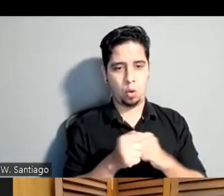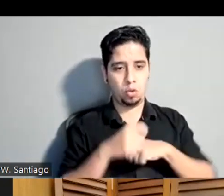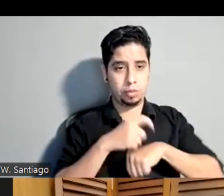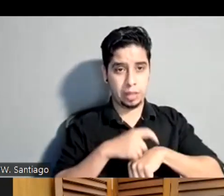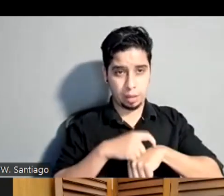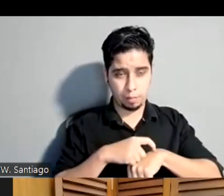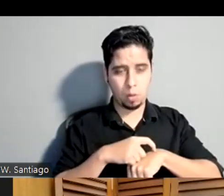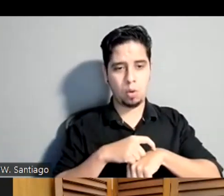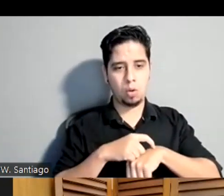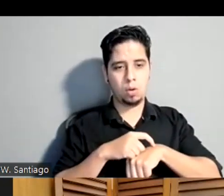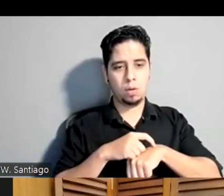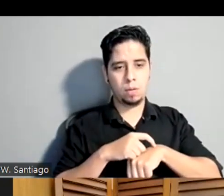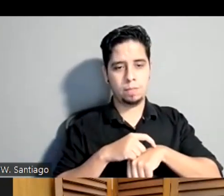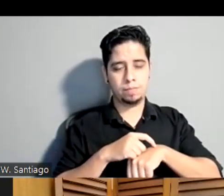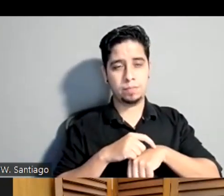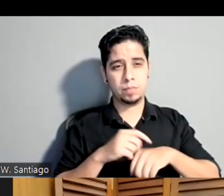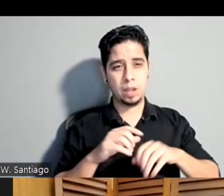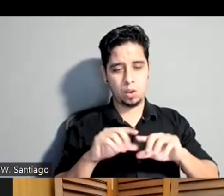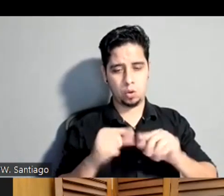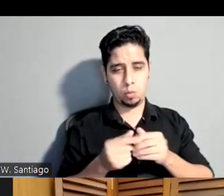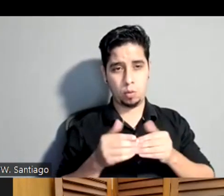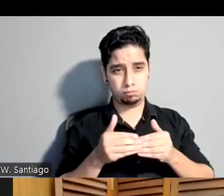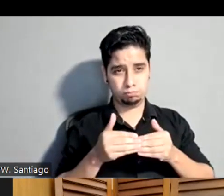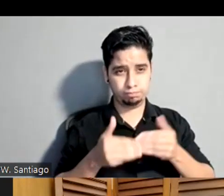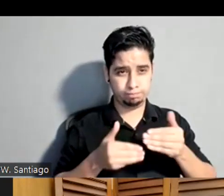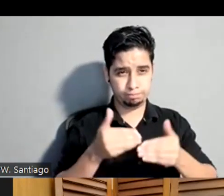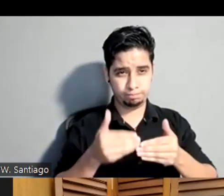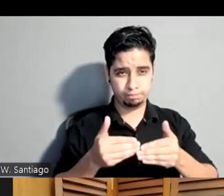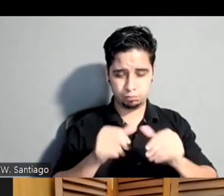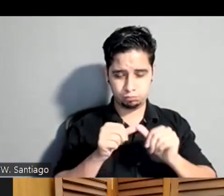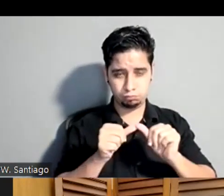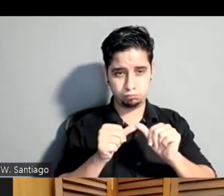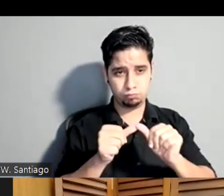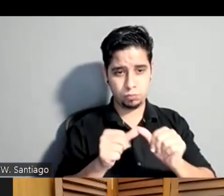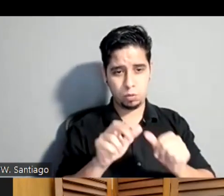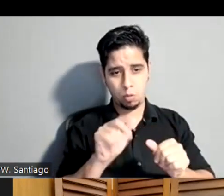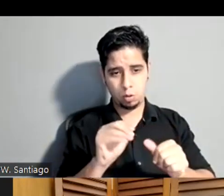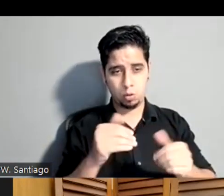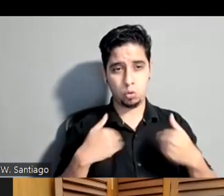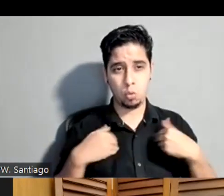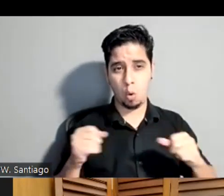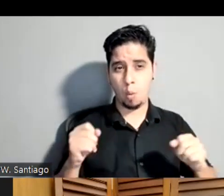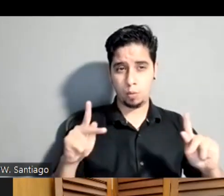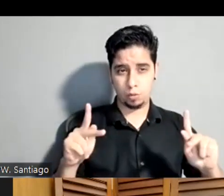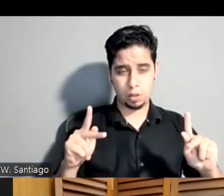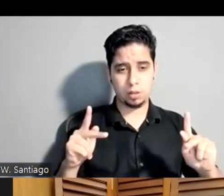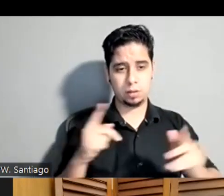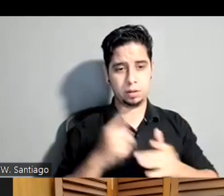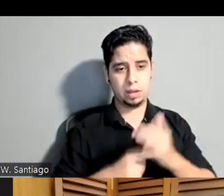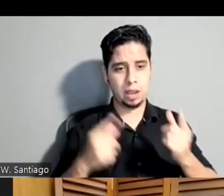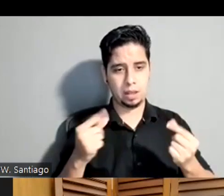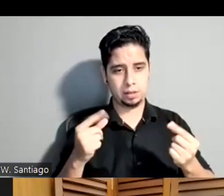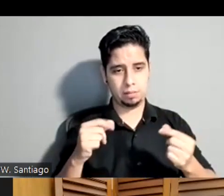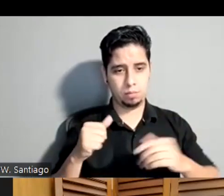Roberto, el grupo se siguió agrandando y ahí Roberto tuvo la oportunidad de montar con nosotros las